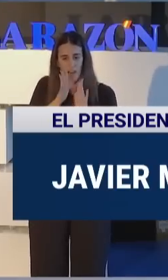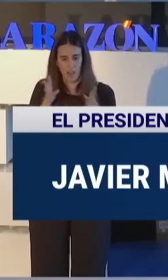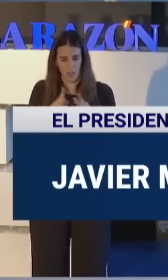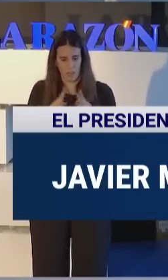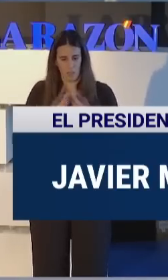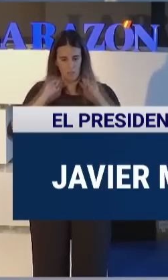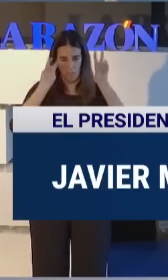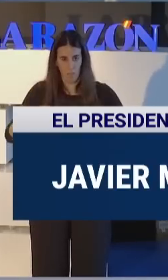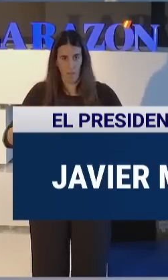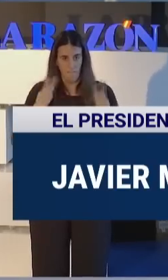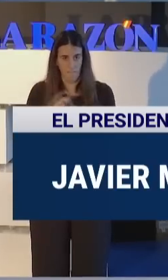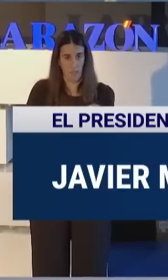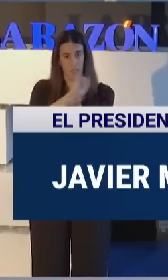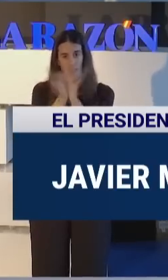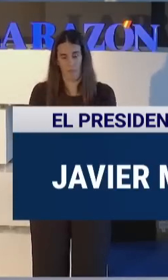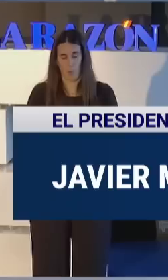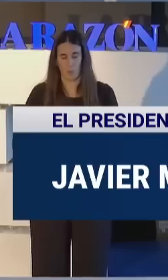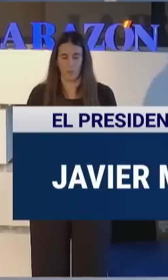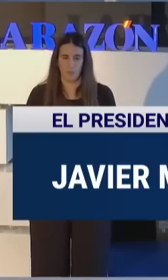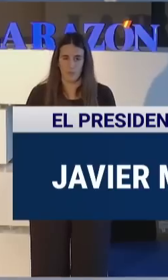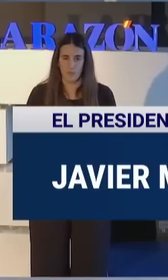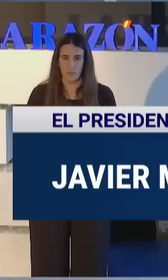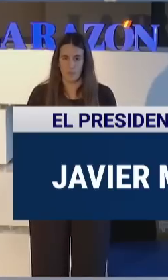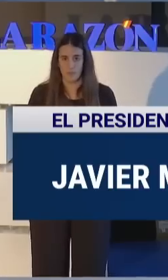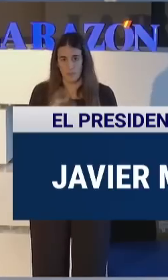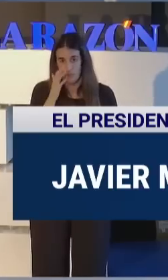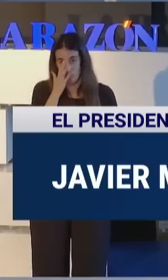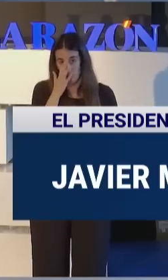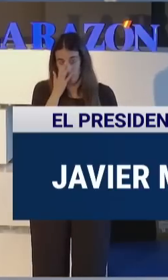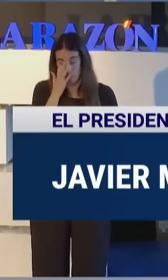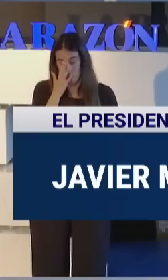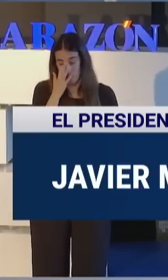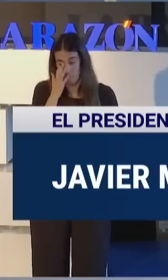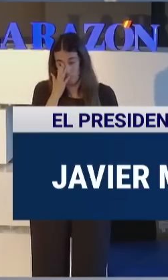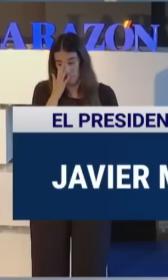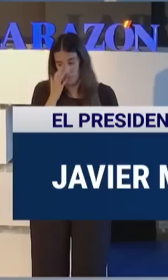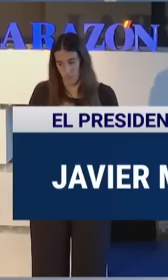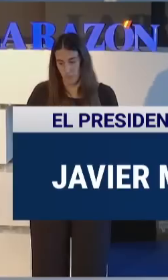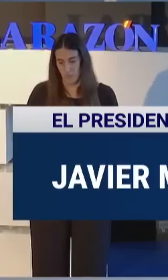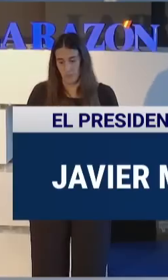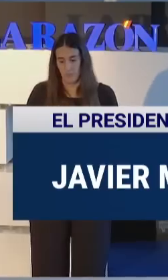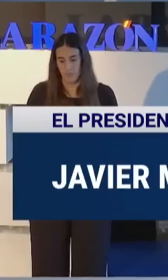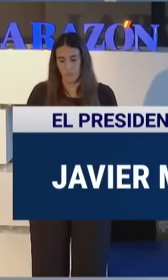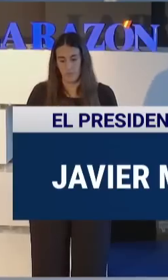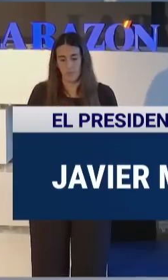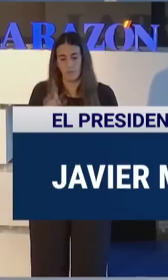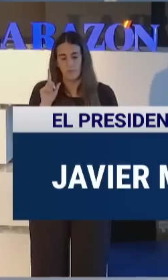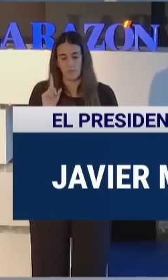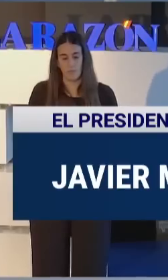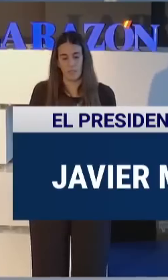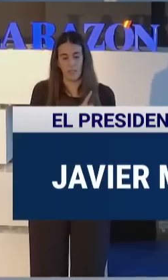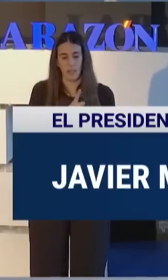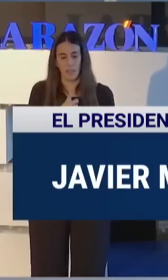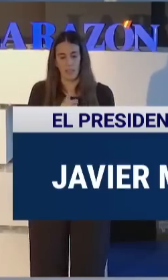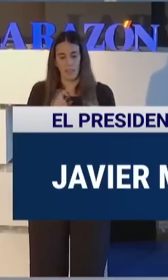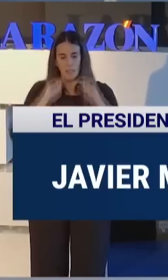recomposición y después nosotros hemos... Para que se den una idea, la reforma más grande de la historia argentina